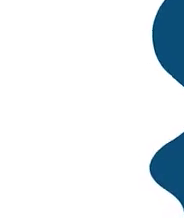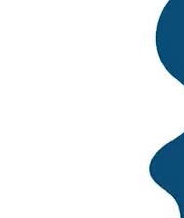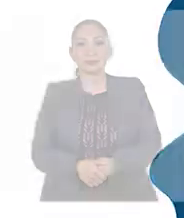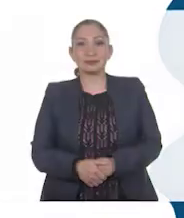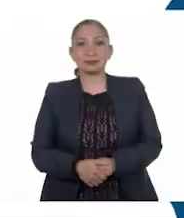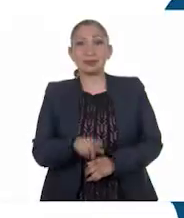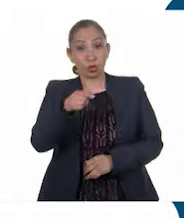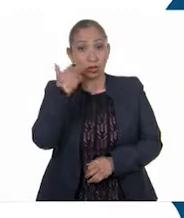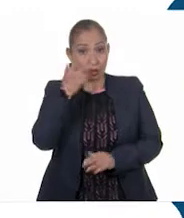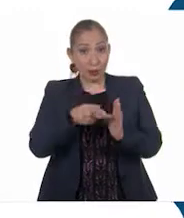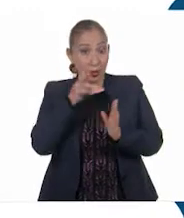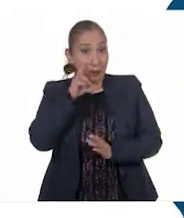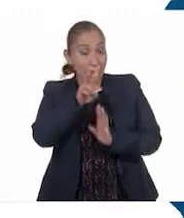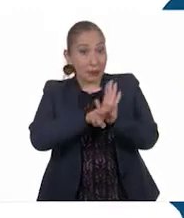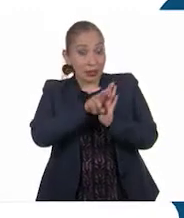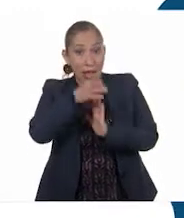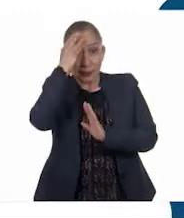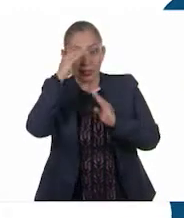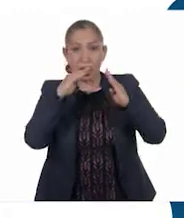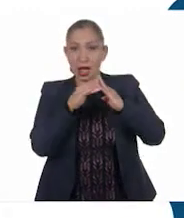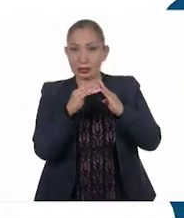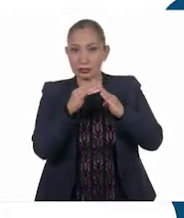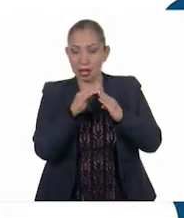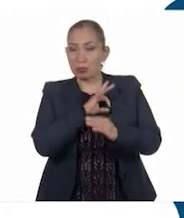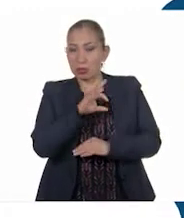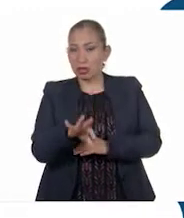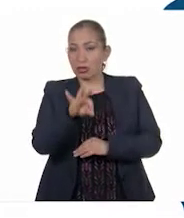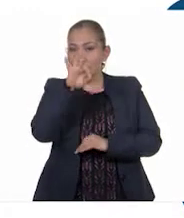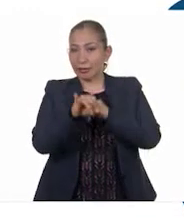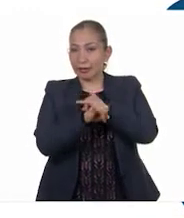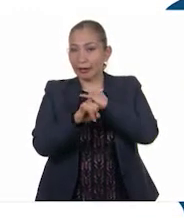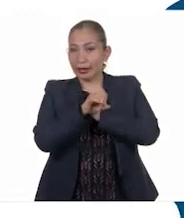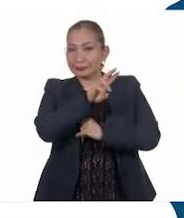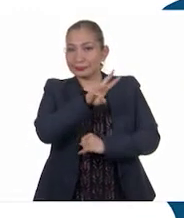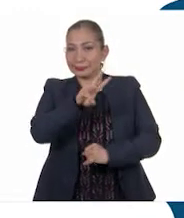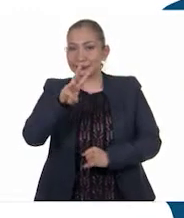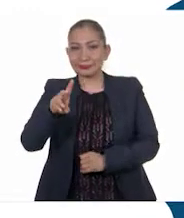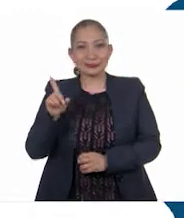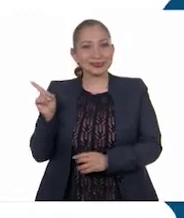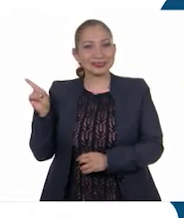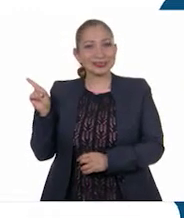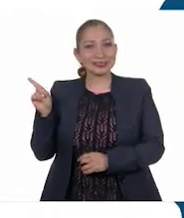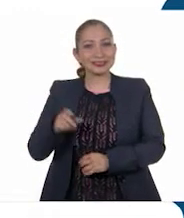Si quieres volver a ver los programas de Aprende en Casa, los puedes encontrar en la siguiente liga: